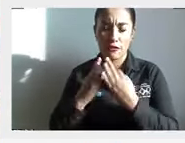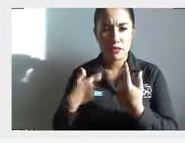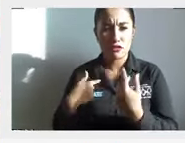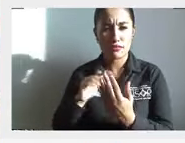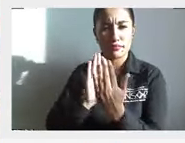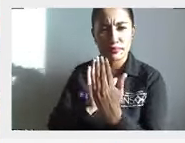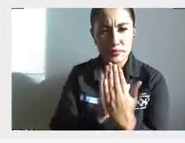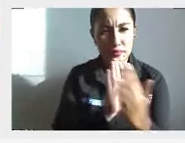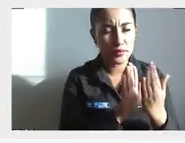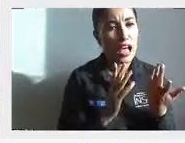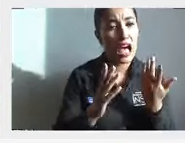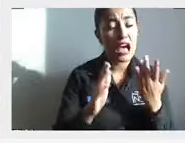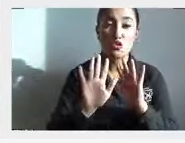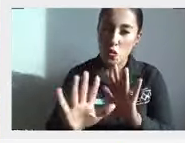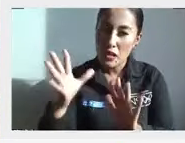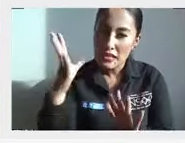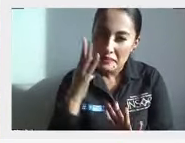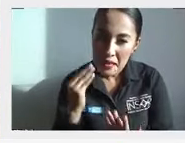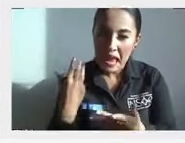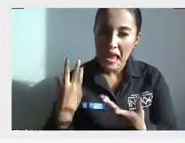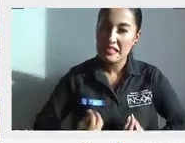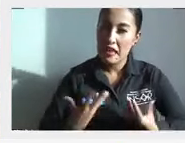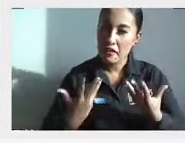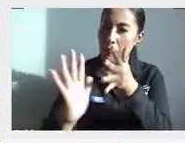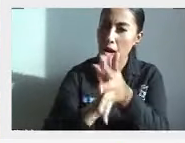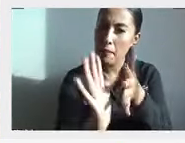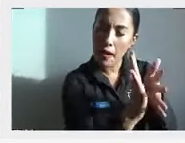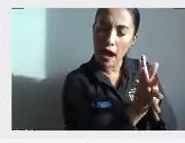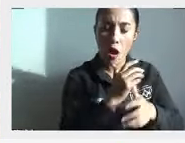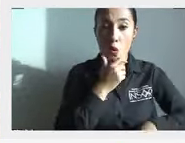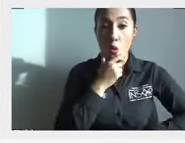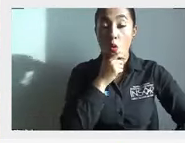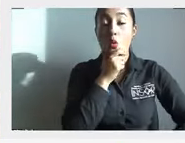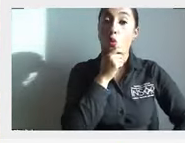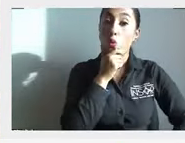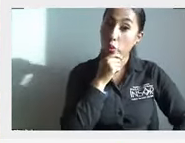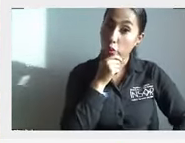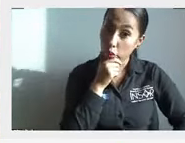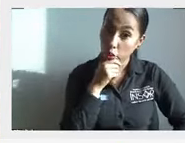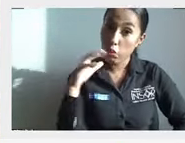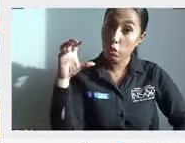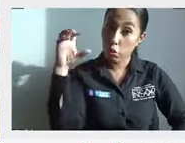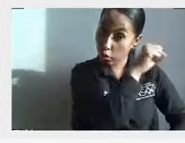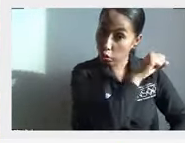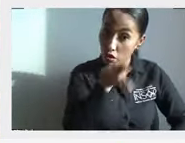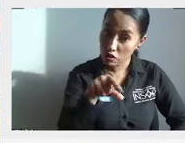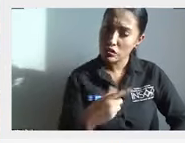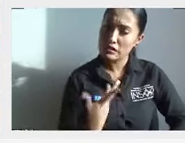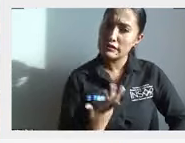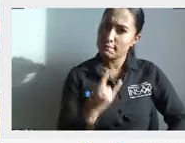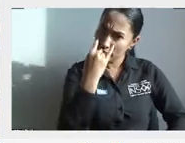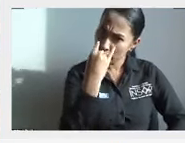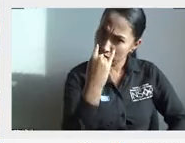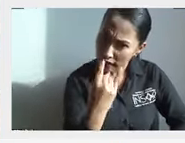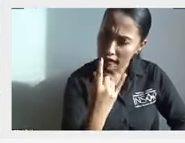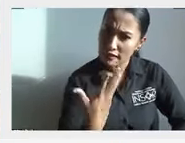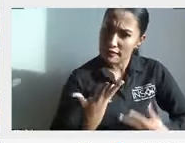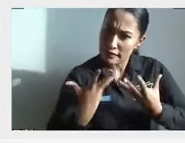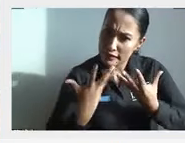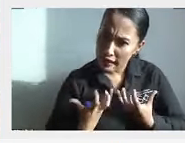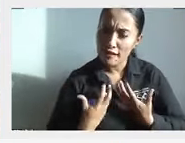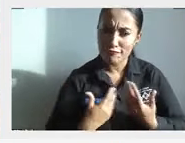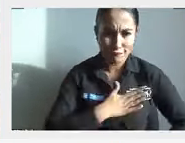sus historias de vida, nos hemos dado cuenta de ese interés tan fuerte que tienen por apoyar los procesos educativos. Pero como les